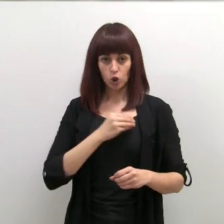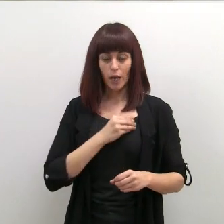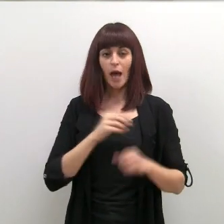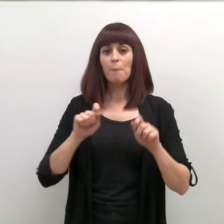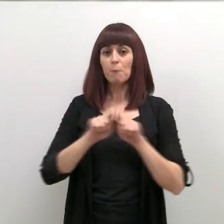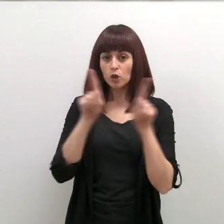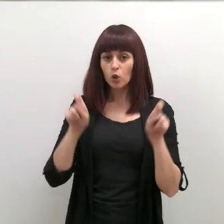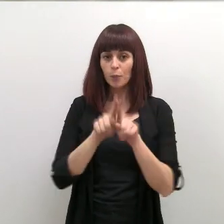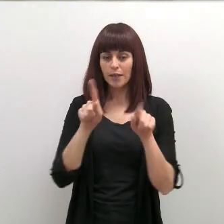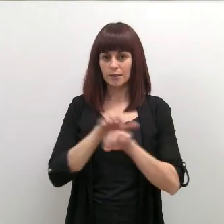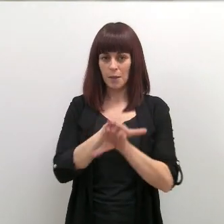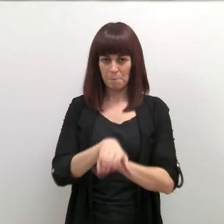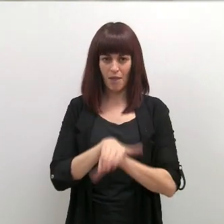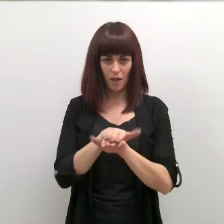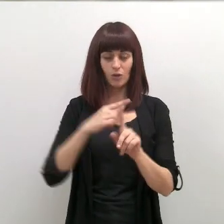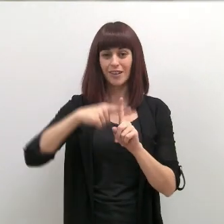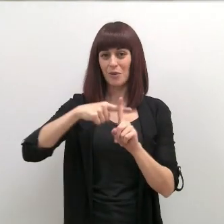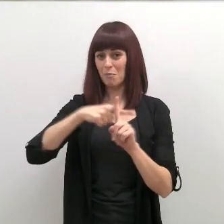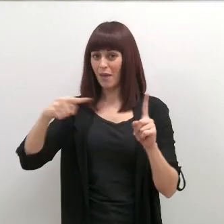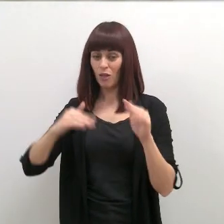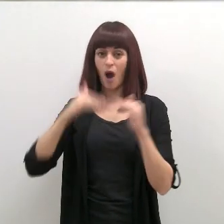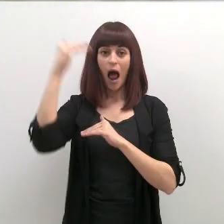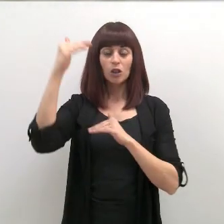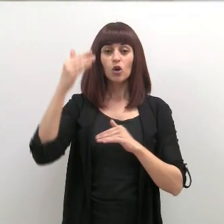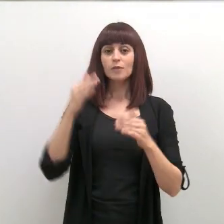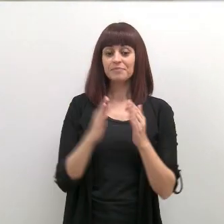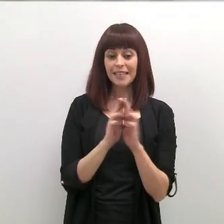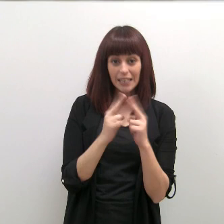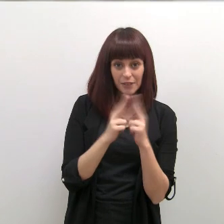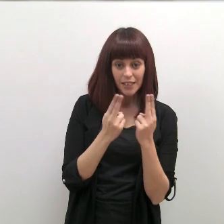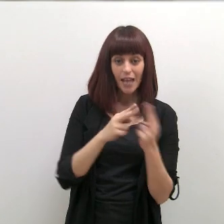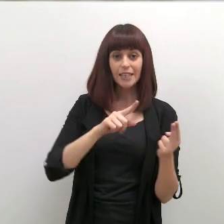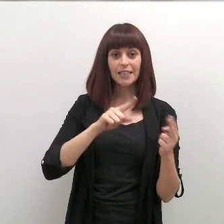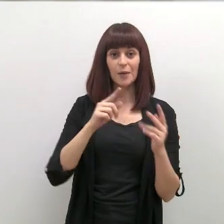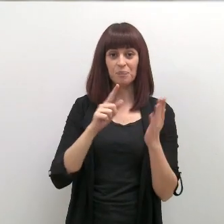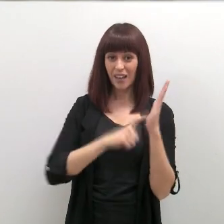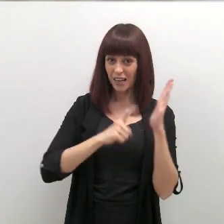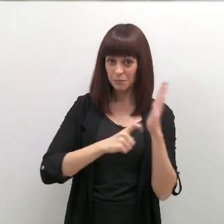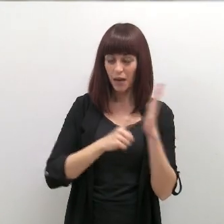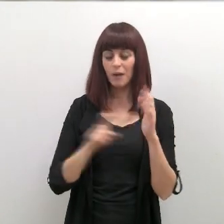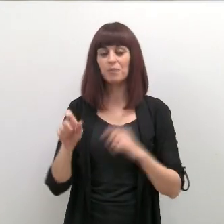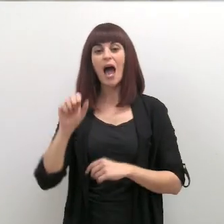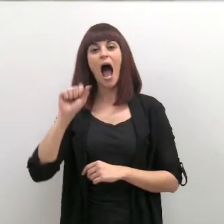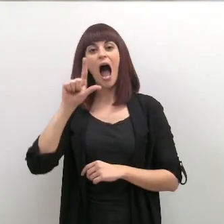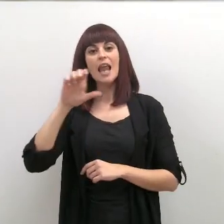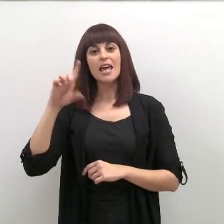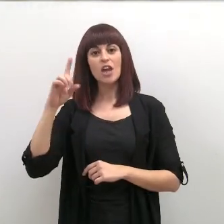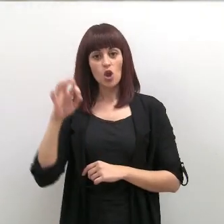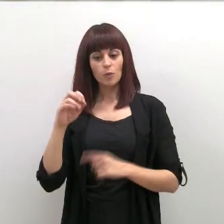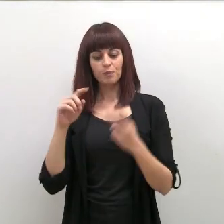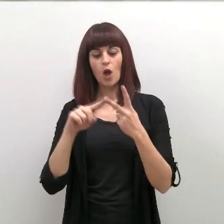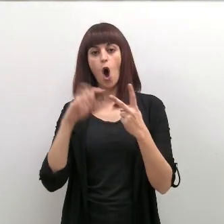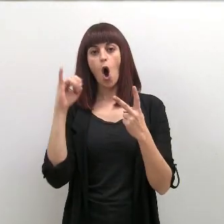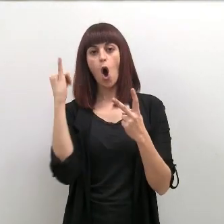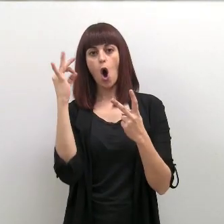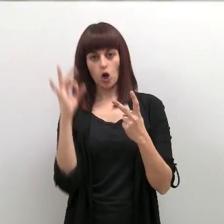Mazarrón. Estaría en nivel medio alto Librilla y Calasparra y en nivel bajo Aledo y Ojos. Entre las medidas a adoptar